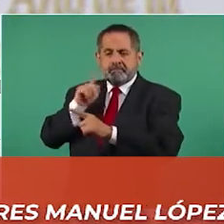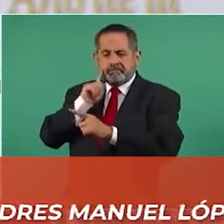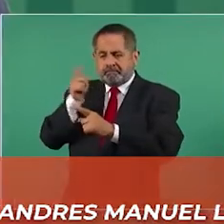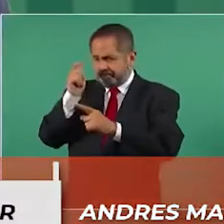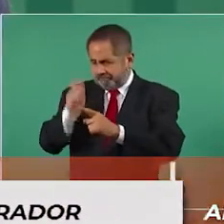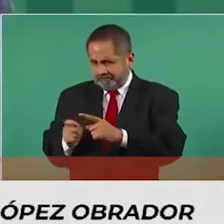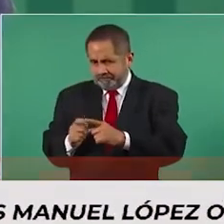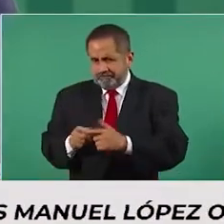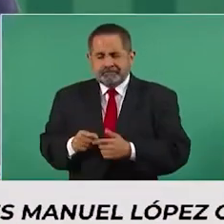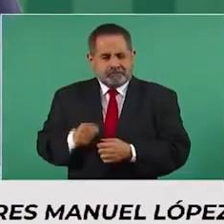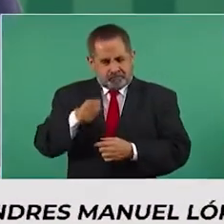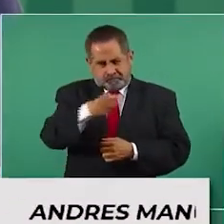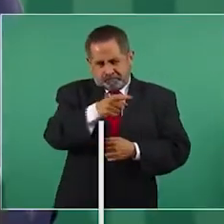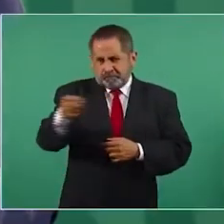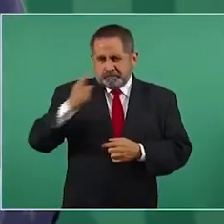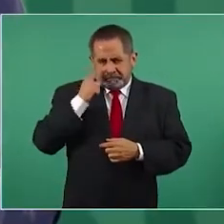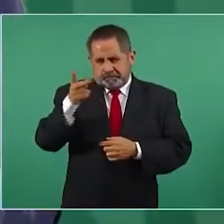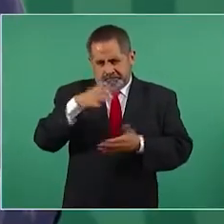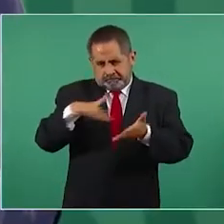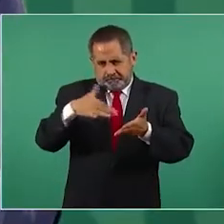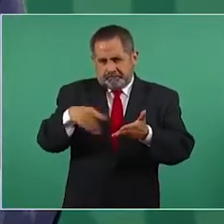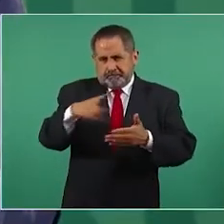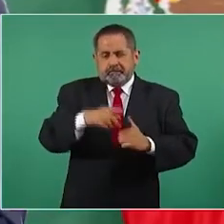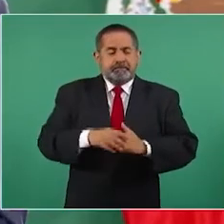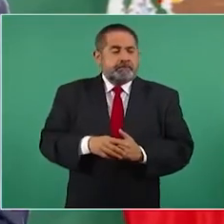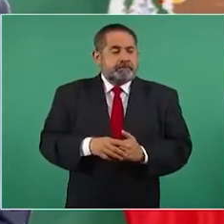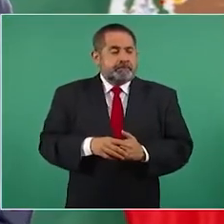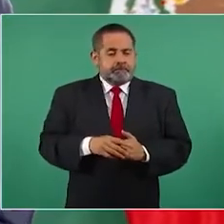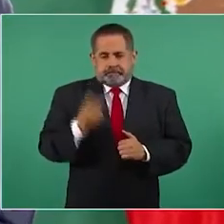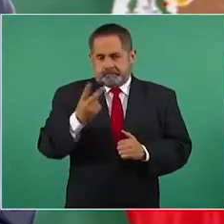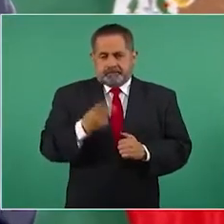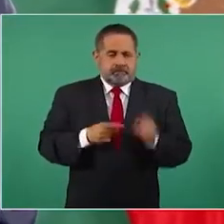el de Woldenberg y el de